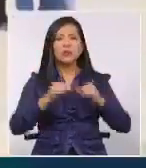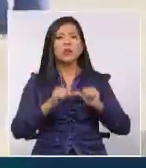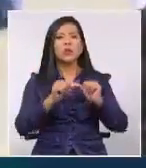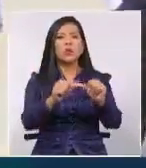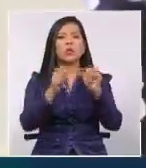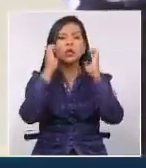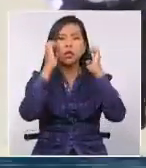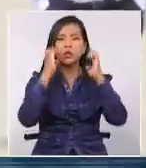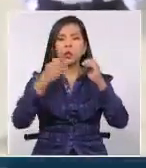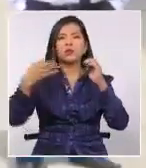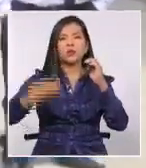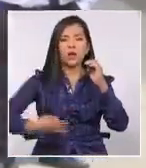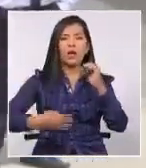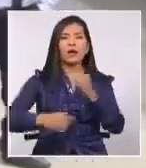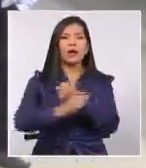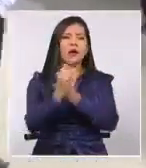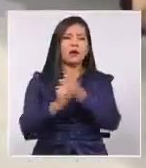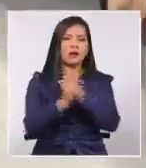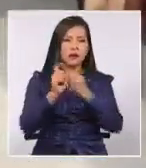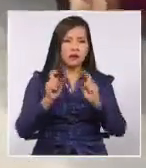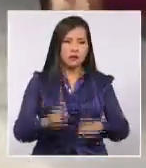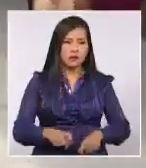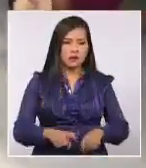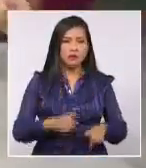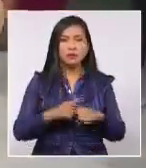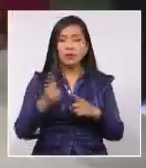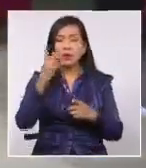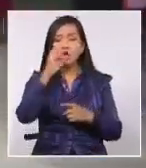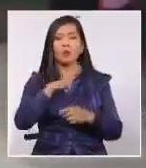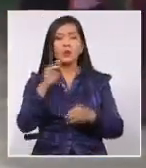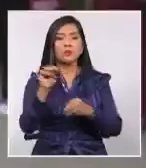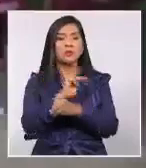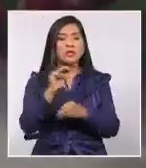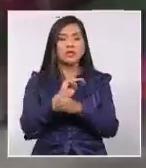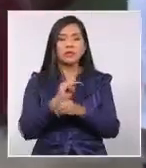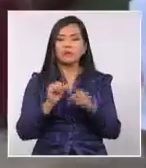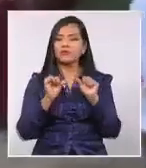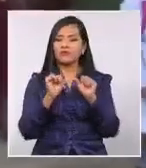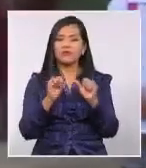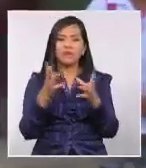Ministerio de Educación durante ese periodo no retrocedió en su determinación.